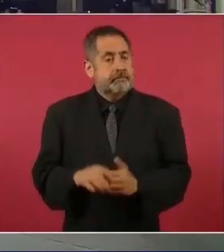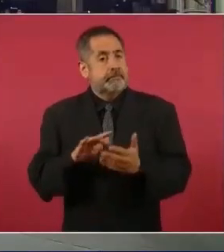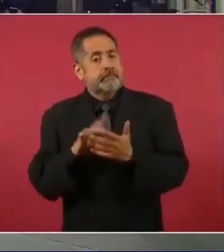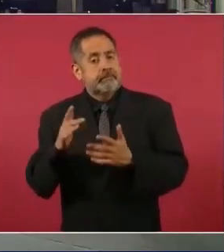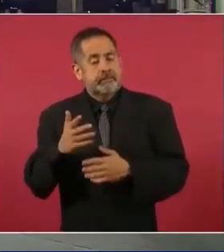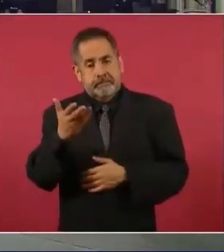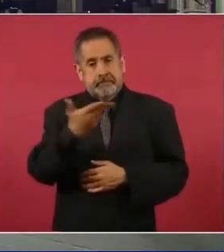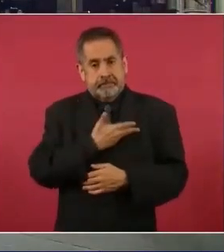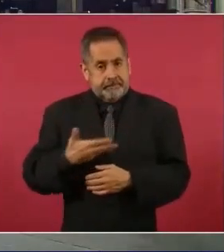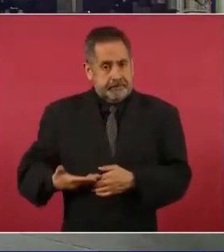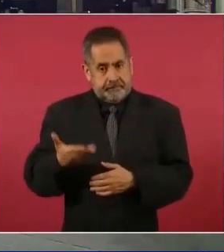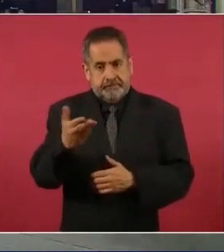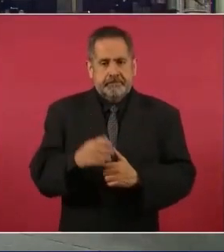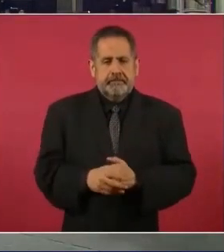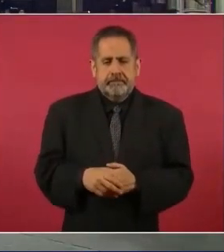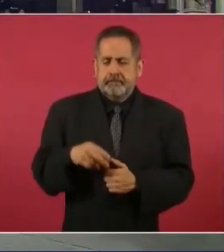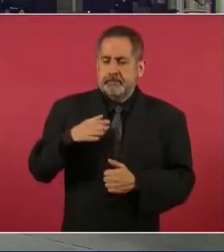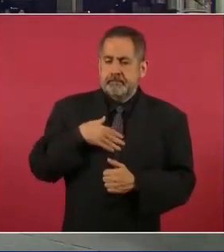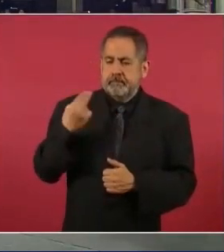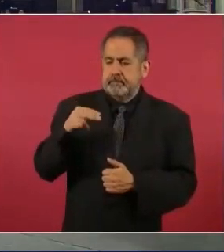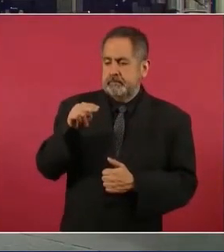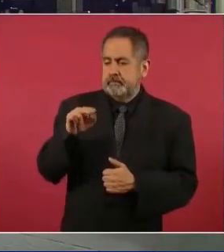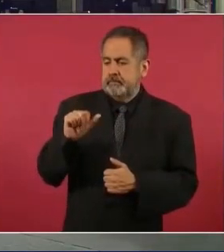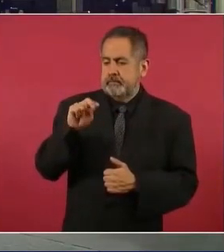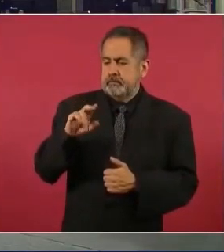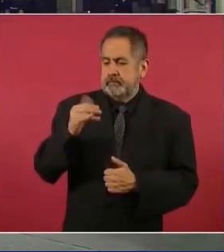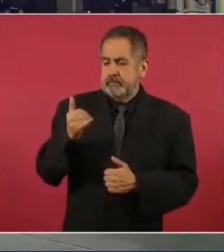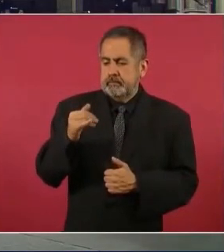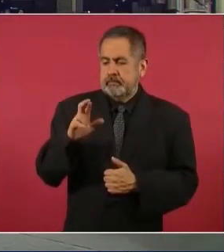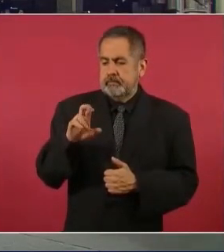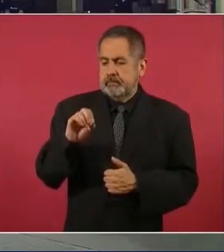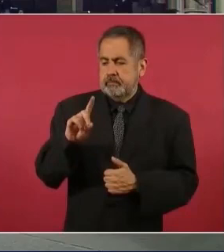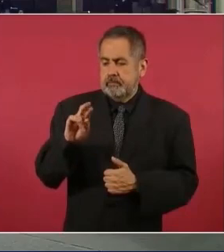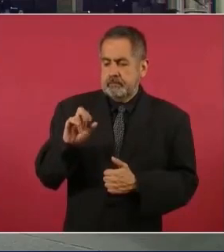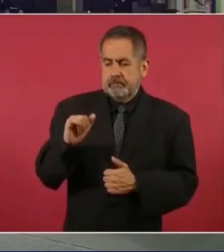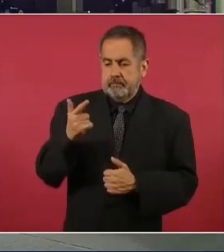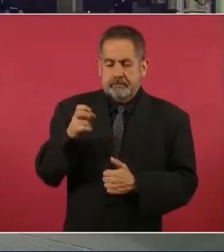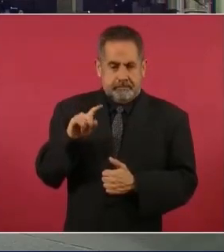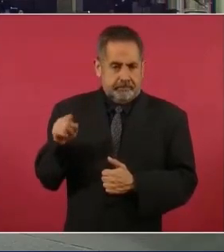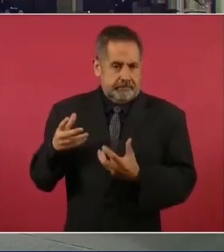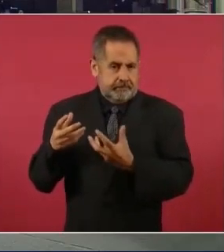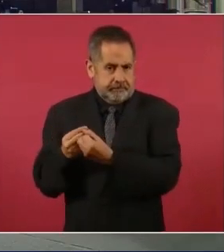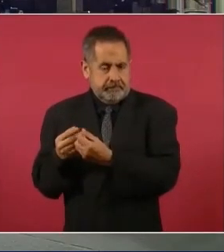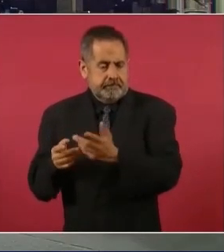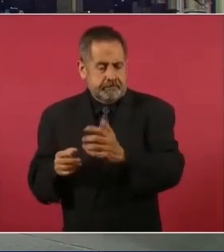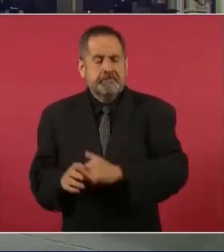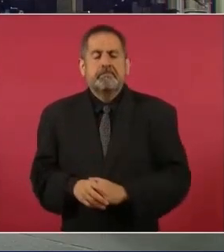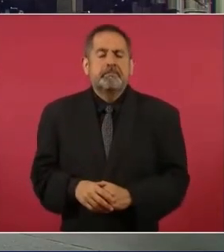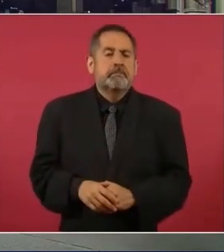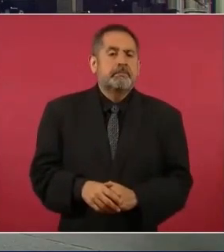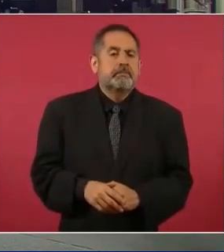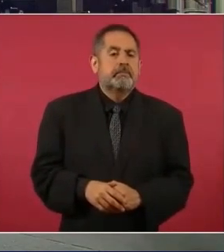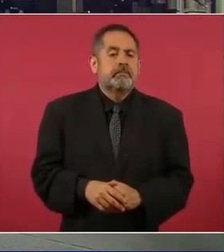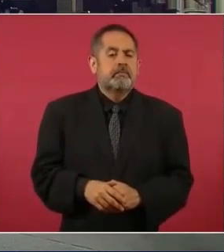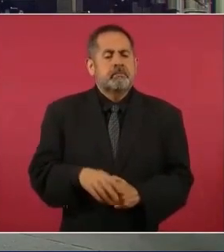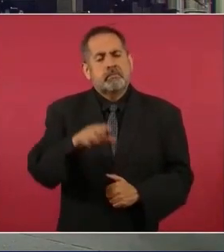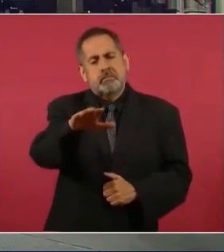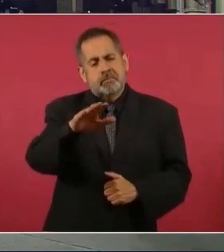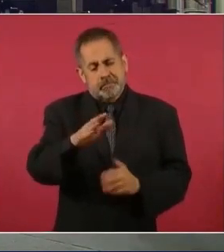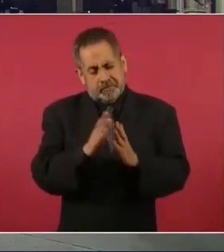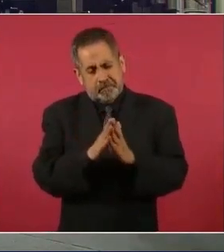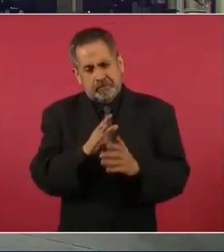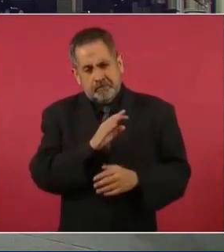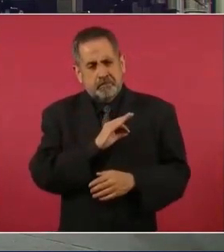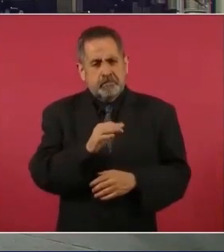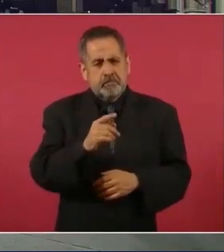Gracias, presidente. Nancy Rodríguez, de Oro Sólido y de Empuje Migrante. Presidente, si nos hace